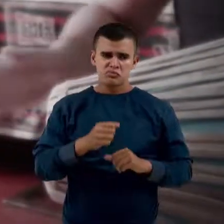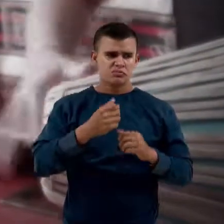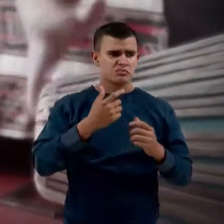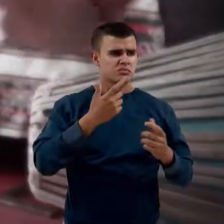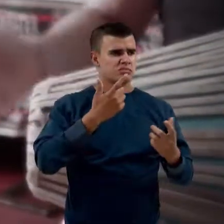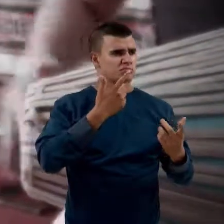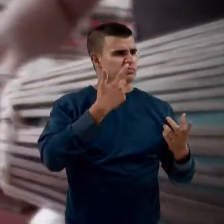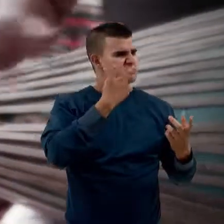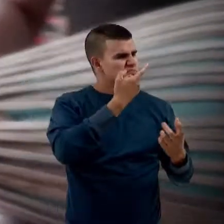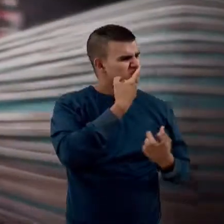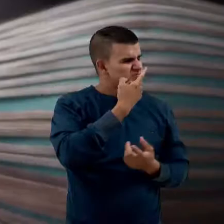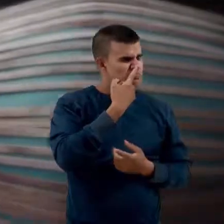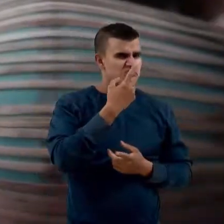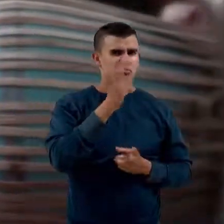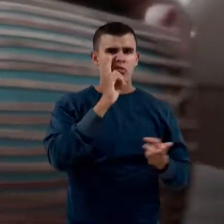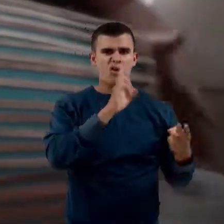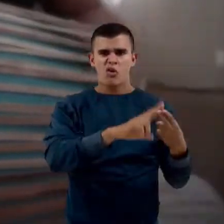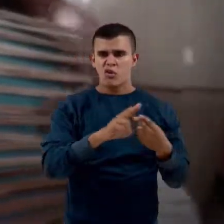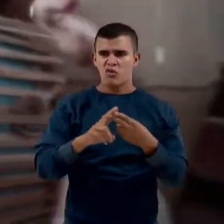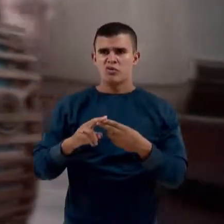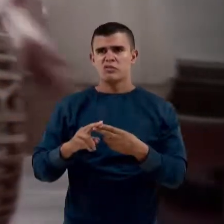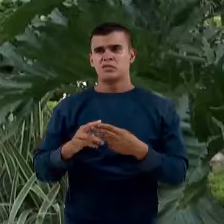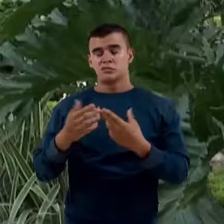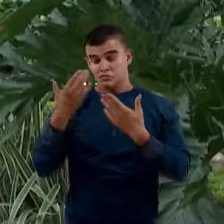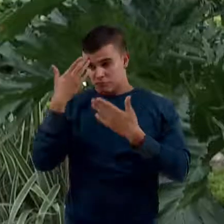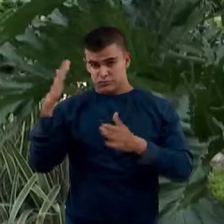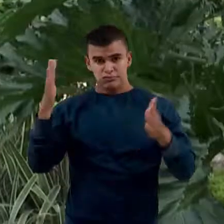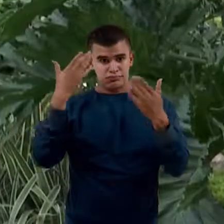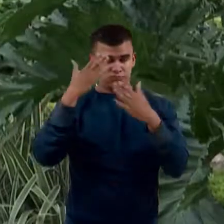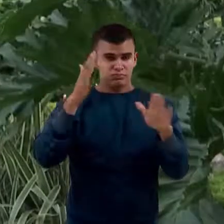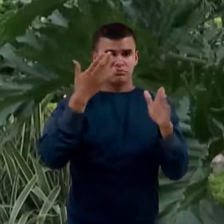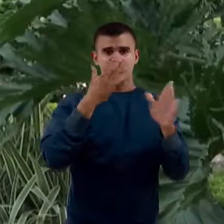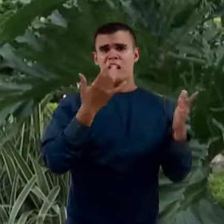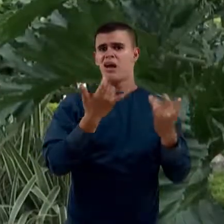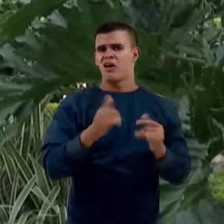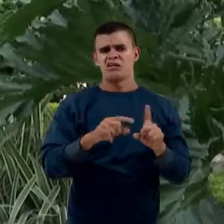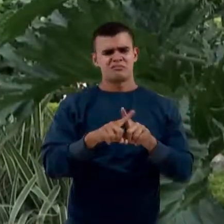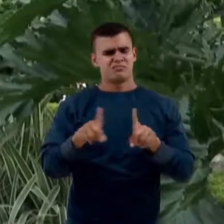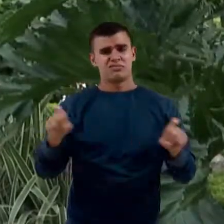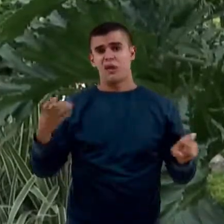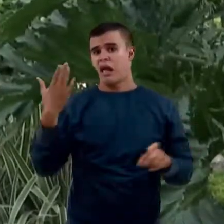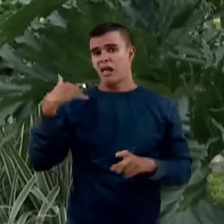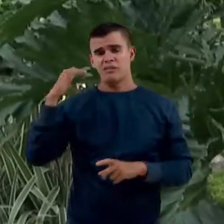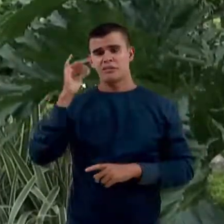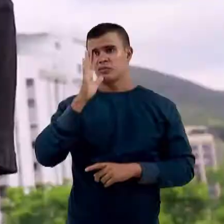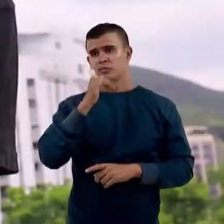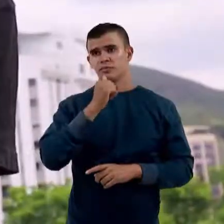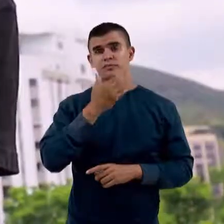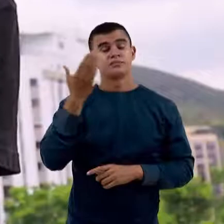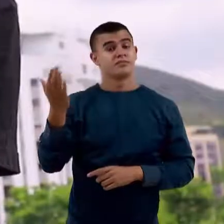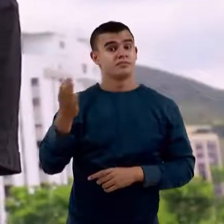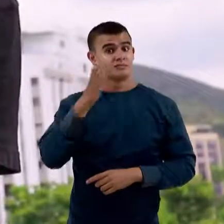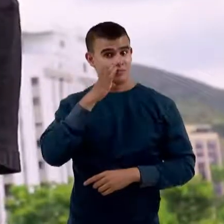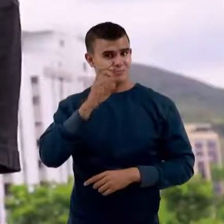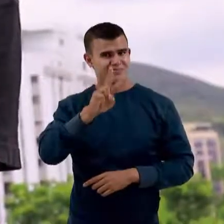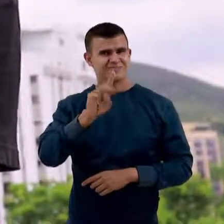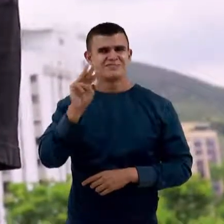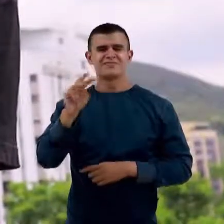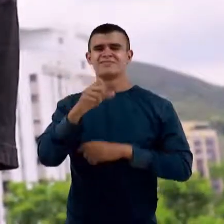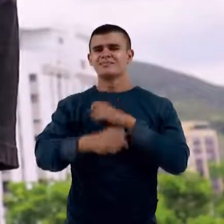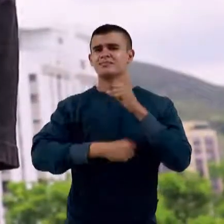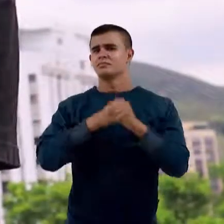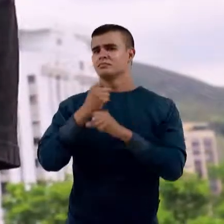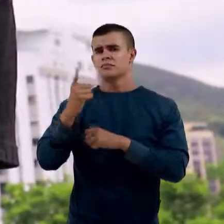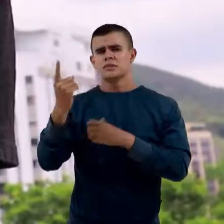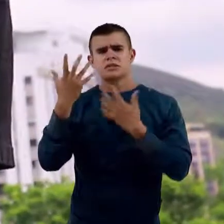explorar, de conocer y de abrirse, ¿no? Porque precisamente hoy hay más posibilidades que antes. Este joven de 23